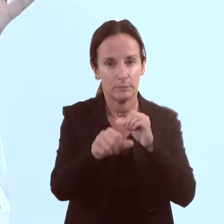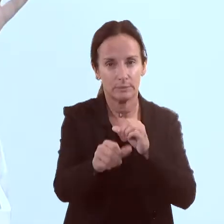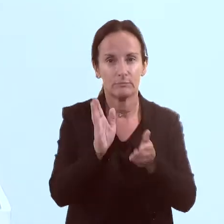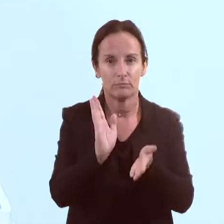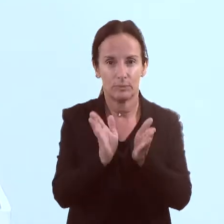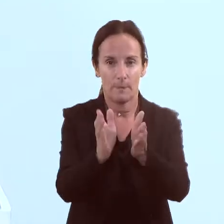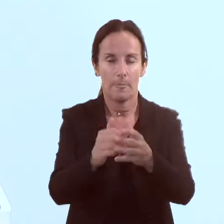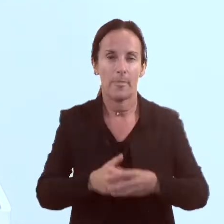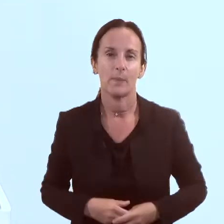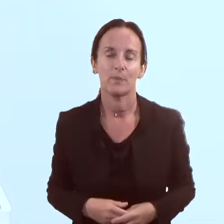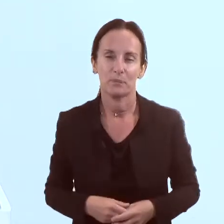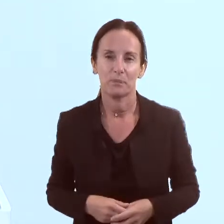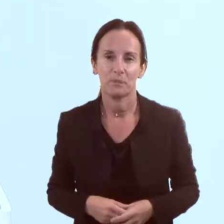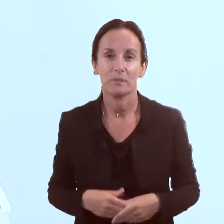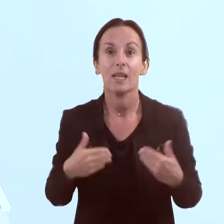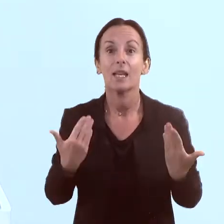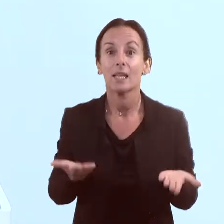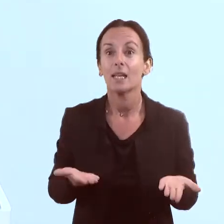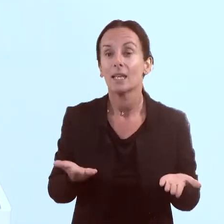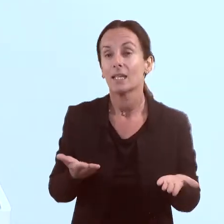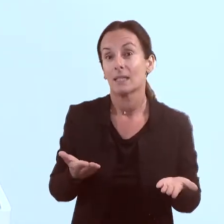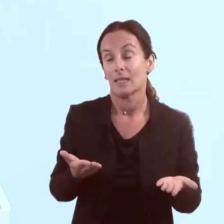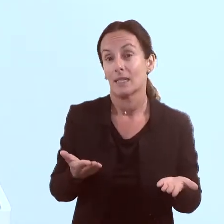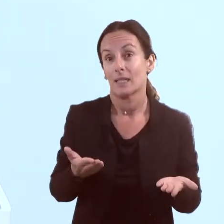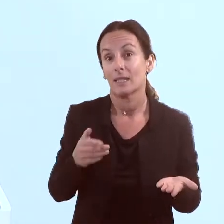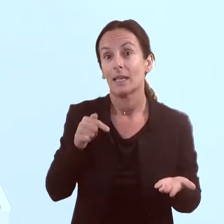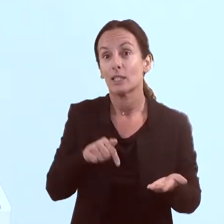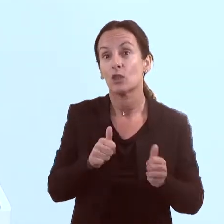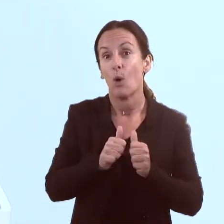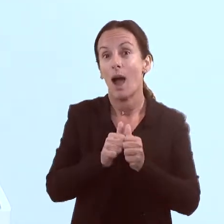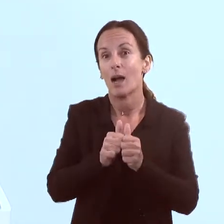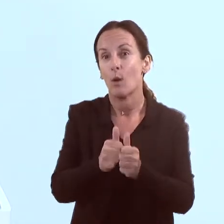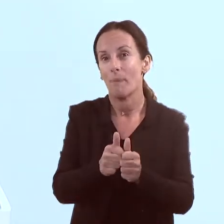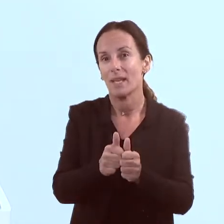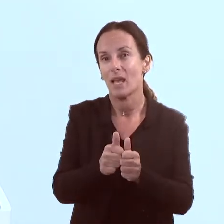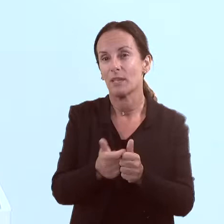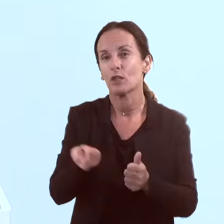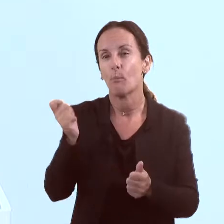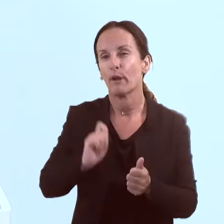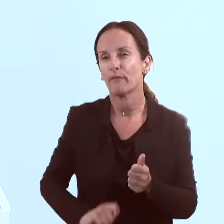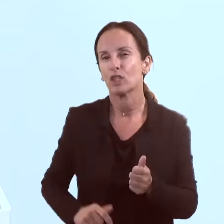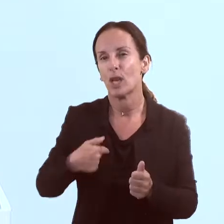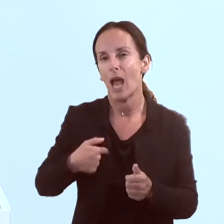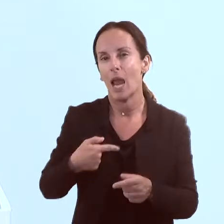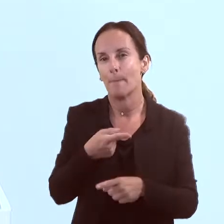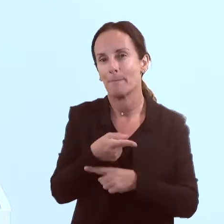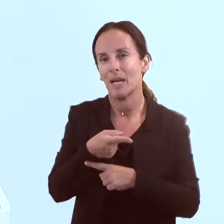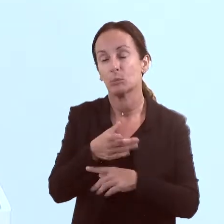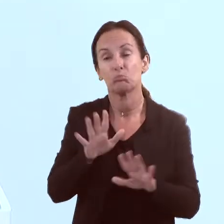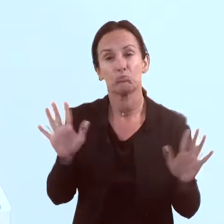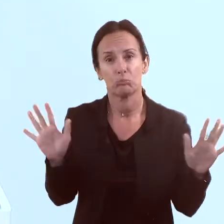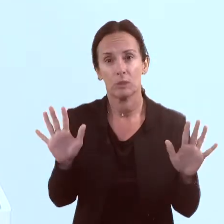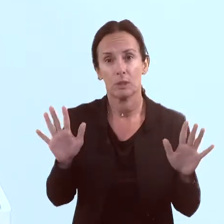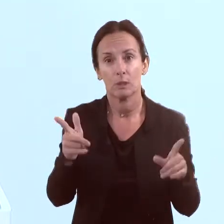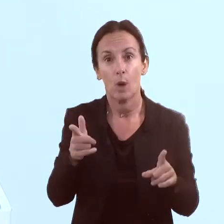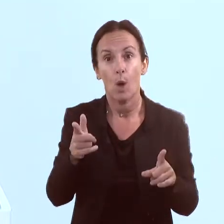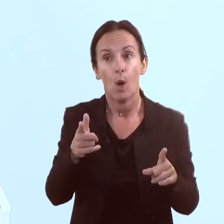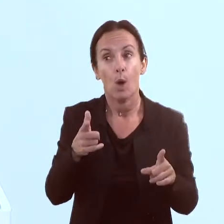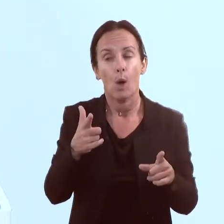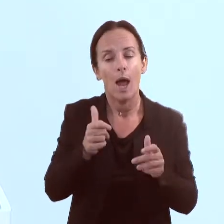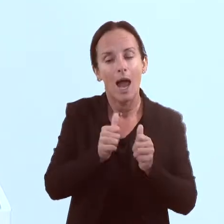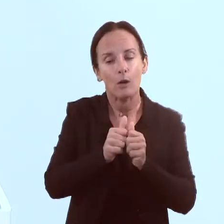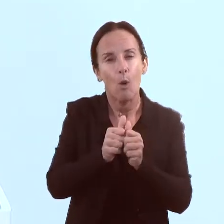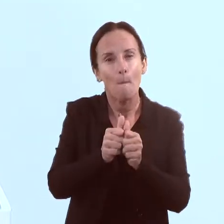tratamiento, entendedme con todas las comillas del mundo, el acompañamiento no lo decide el profesional, sino que el tratamiento o el